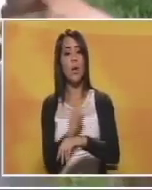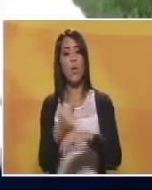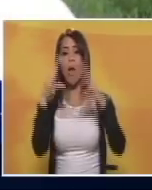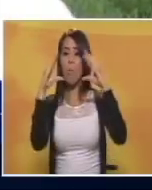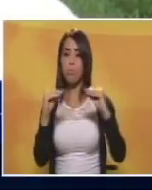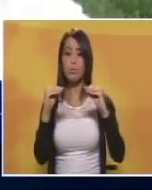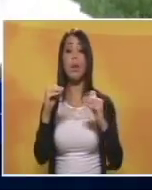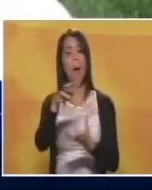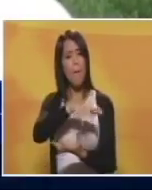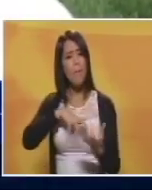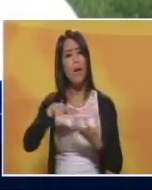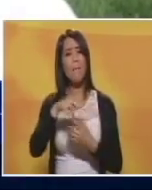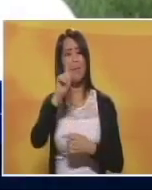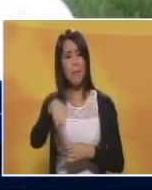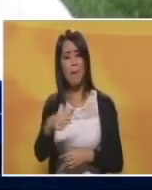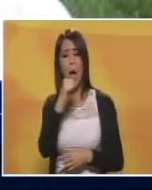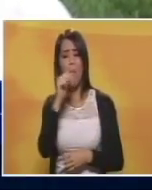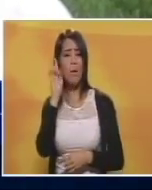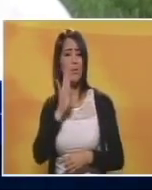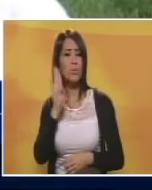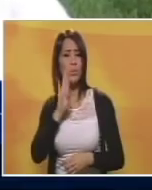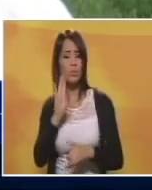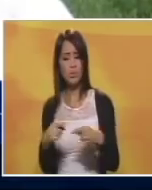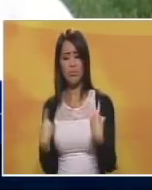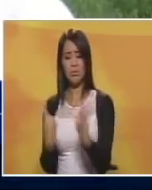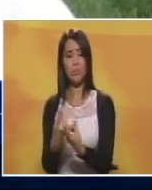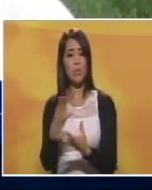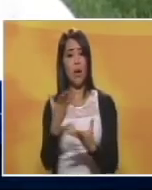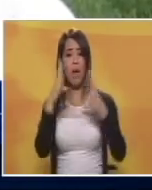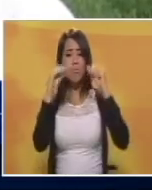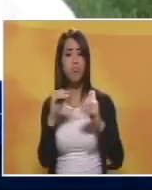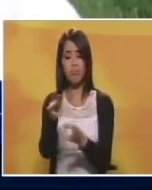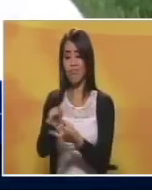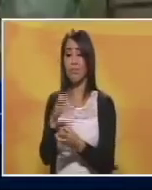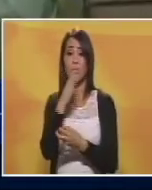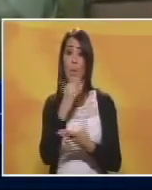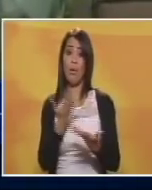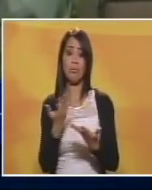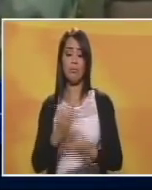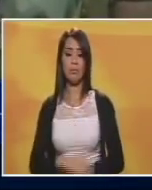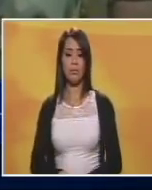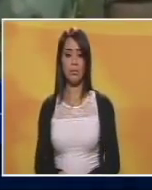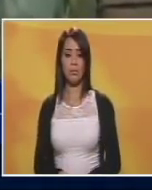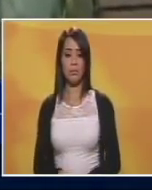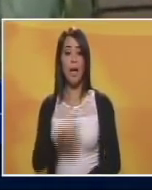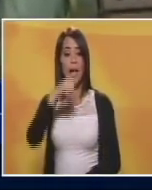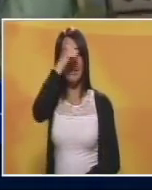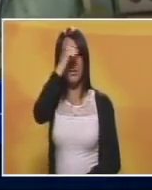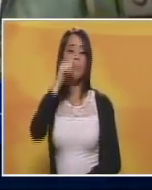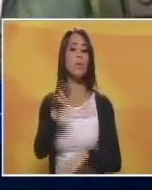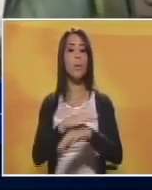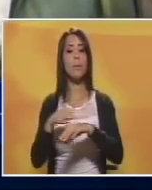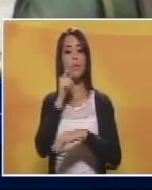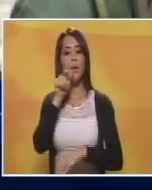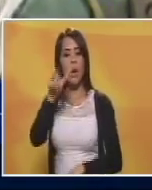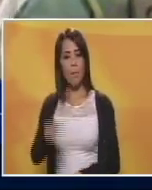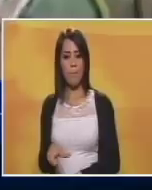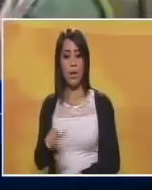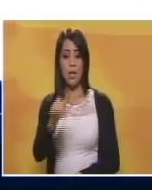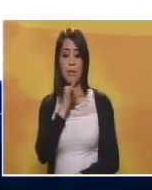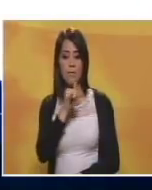tenemos problemas de cloaca, no hay agua, no hay luz, no hay efectivo, no hay nada. Por su parte, este domingo el ministro Mota